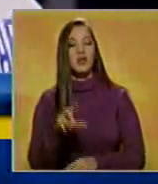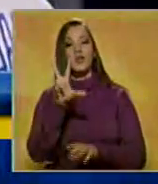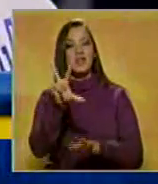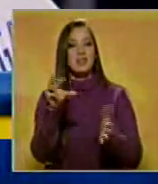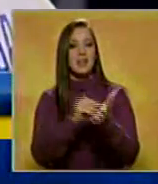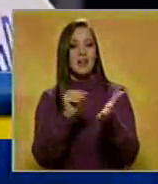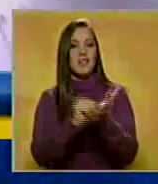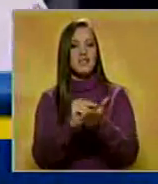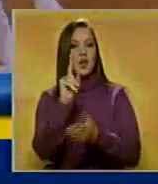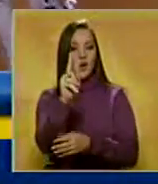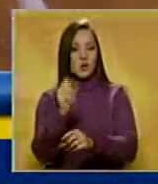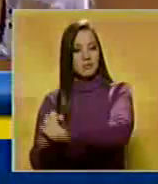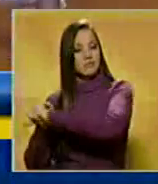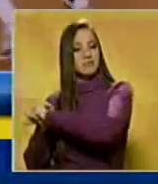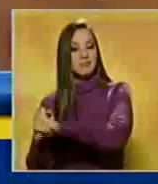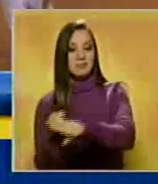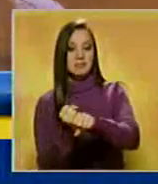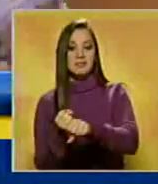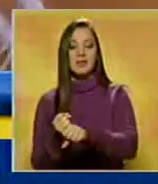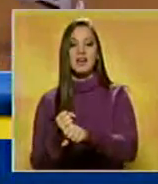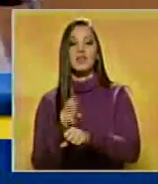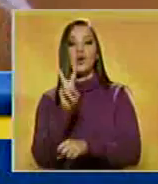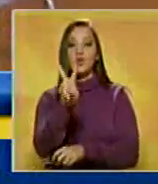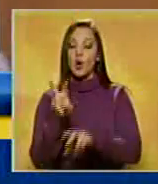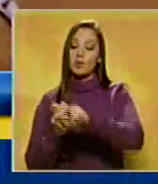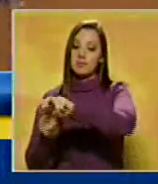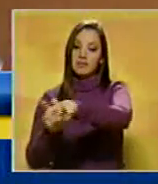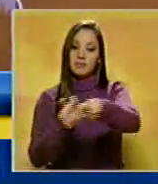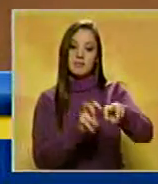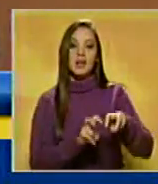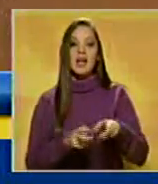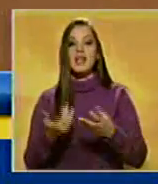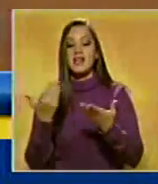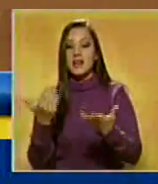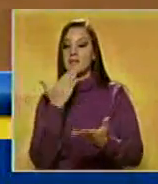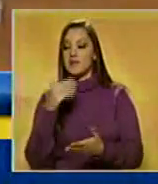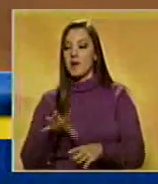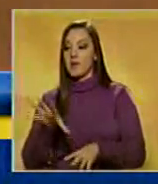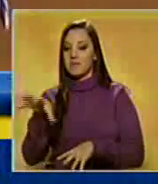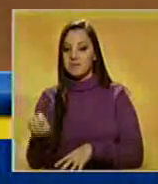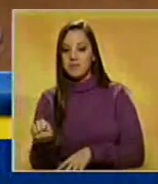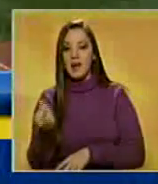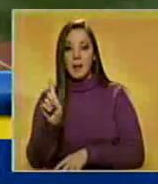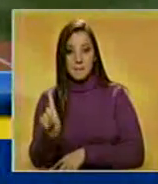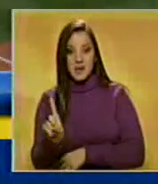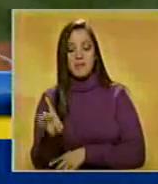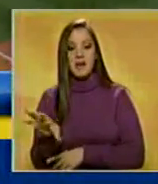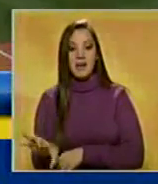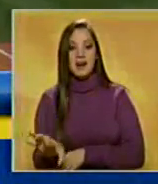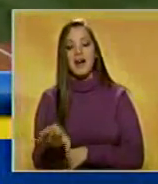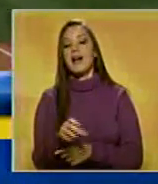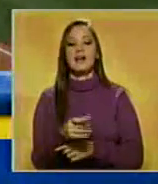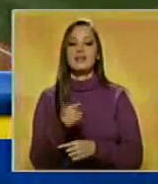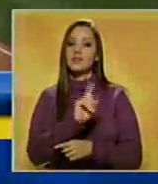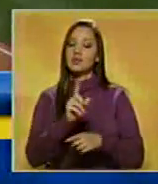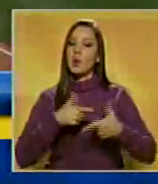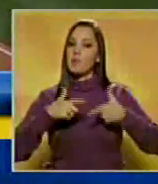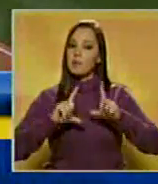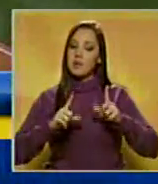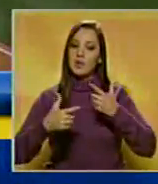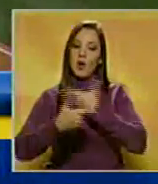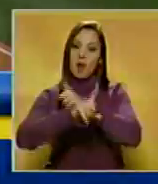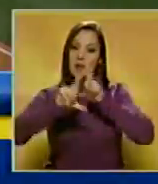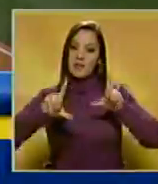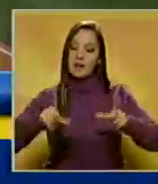tercer cuadrangular de la zafra, 3 fletadas, 2 anotadas y par de boletos. Rafael Betancourt relevó un inning completo sin permitir libertades